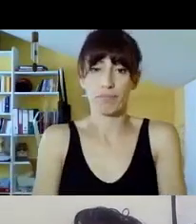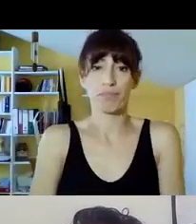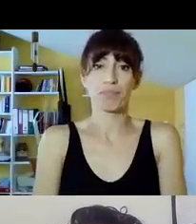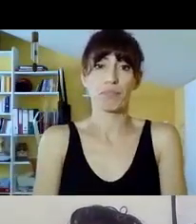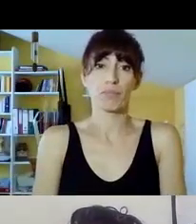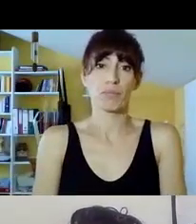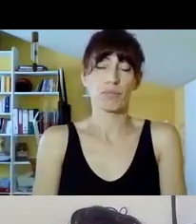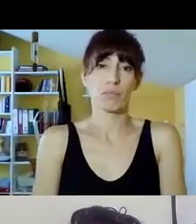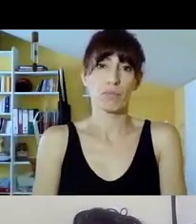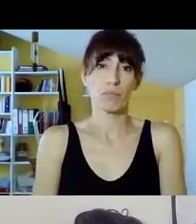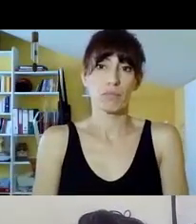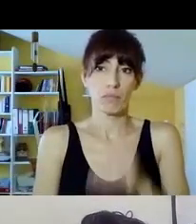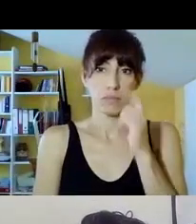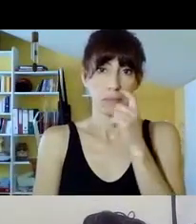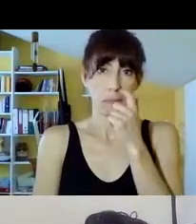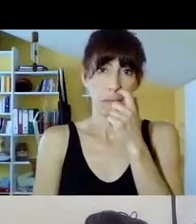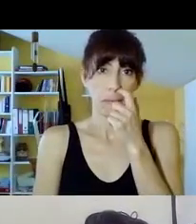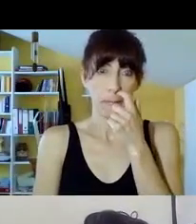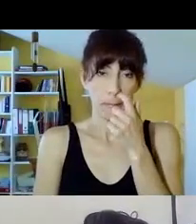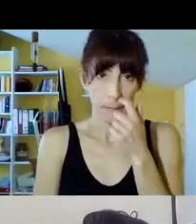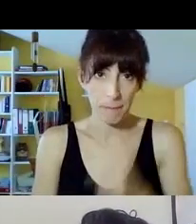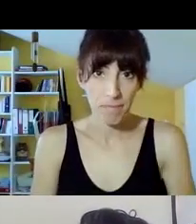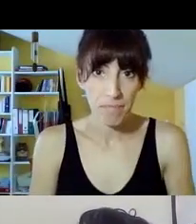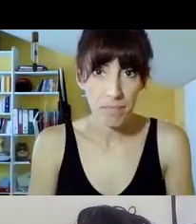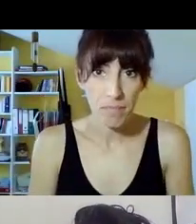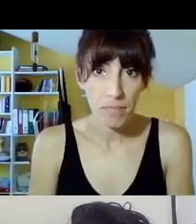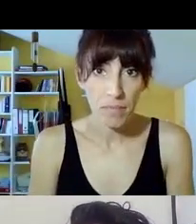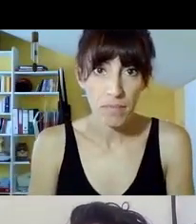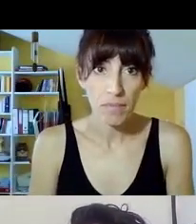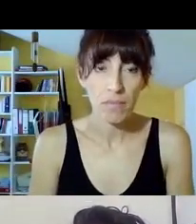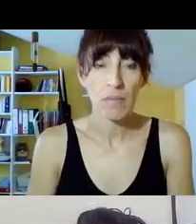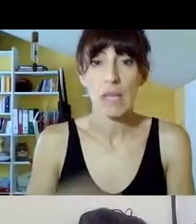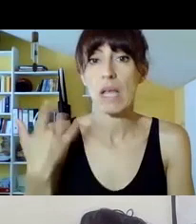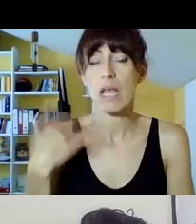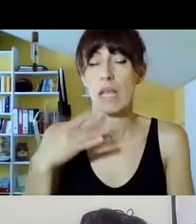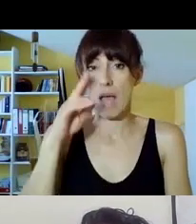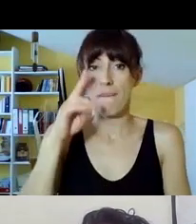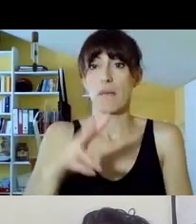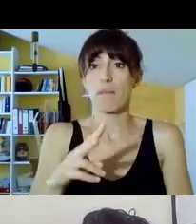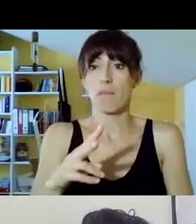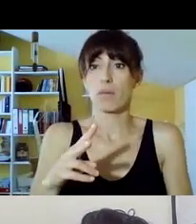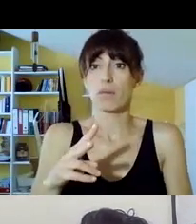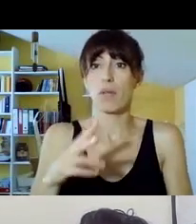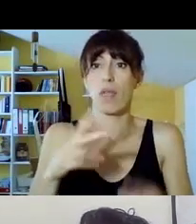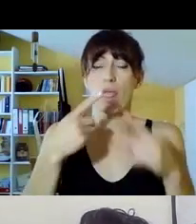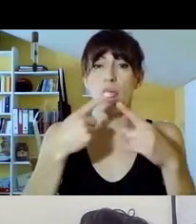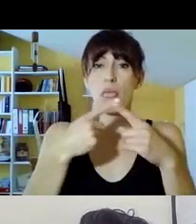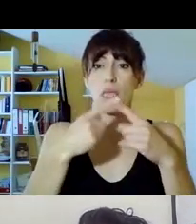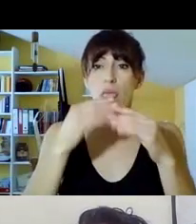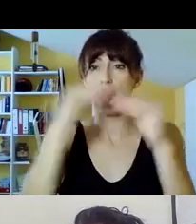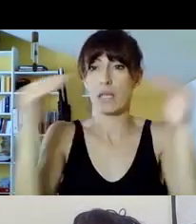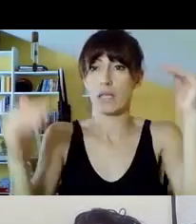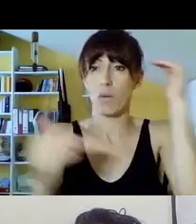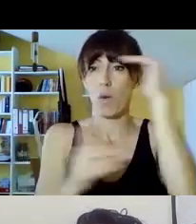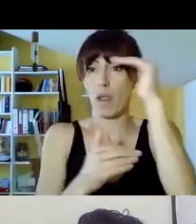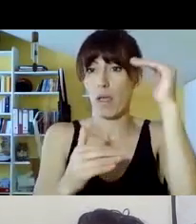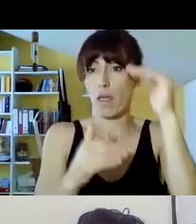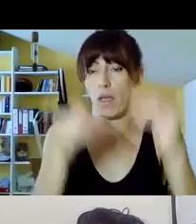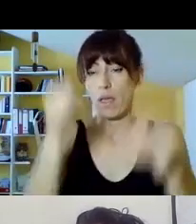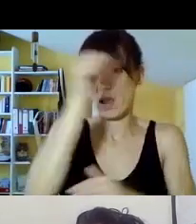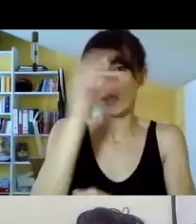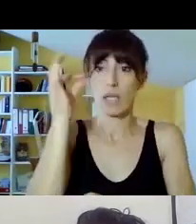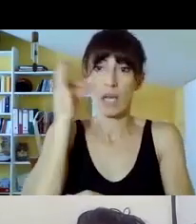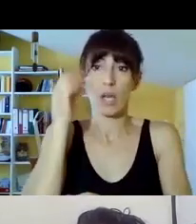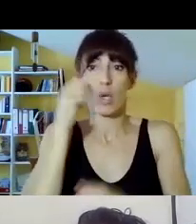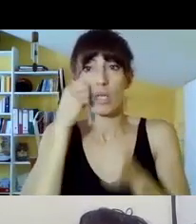Y bueno, cuando analizamos la realidad de las desigualdades de género en salud